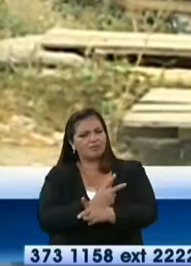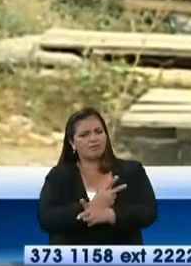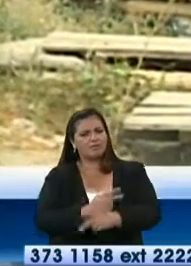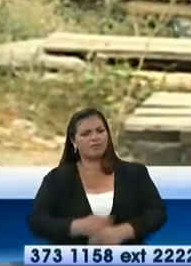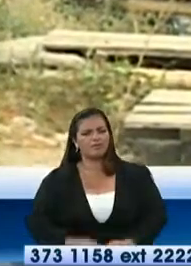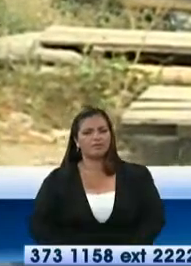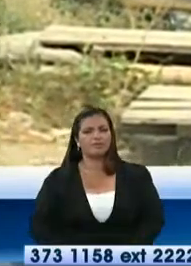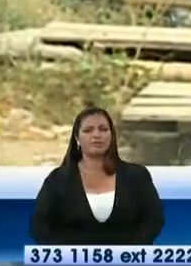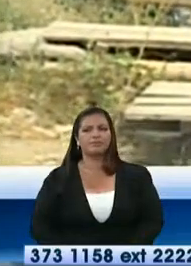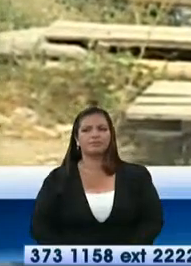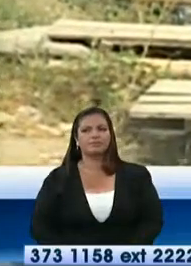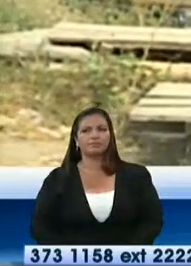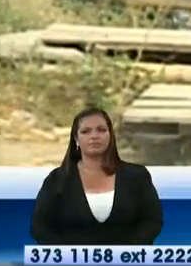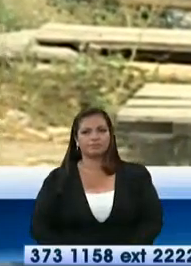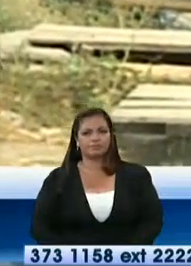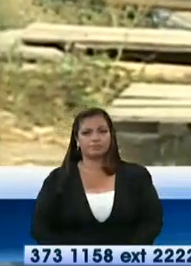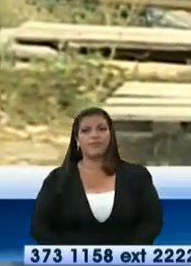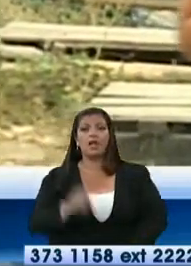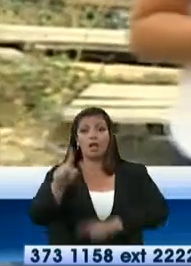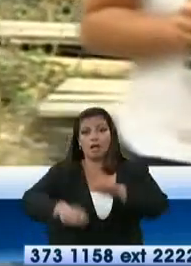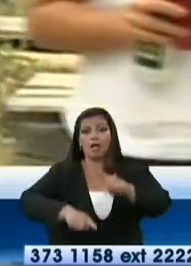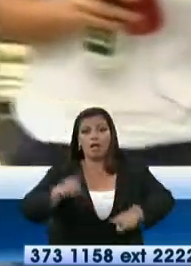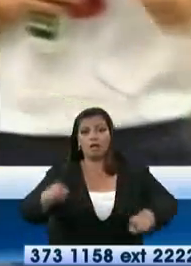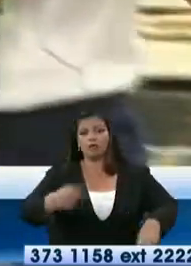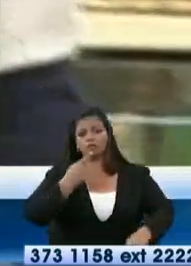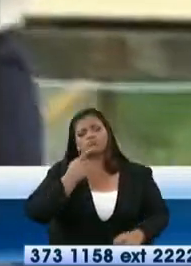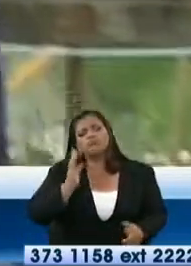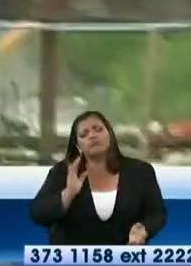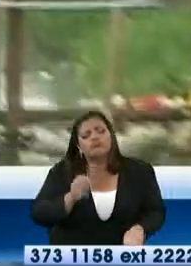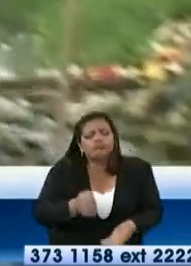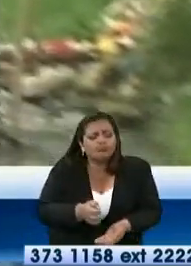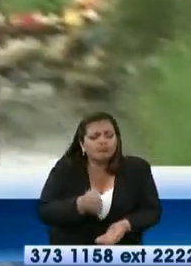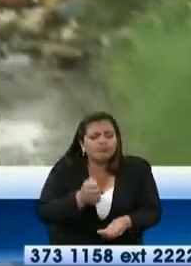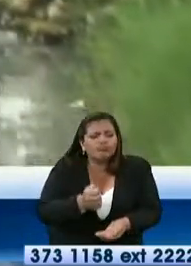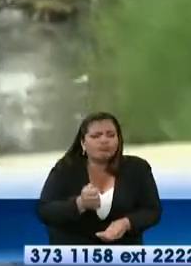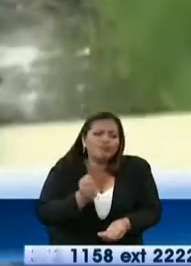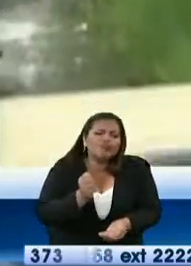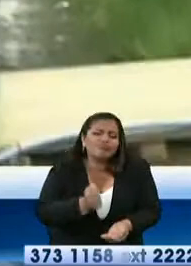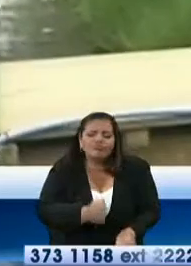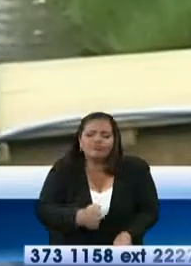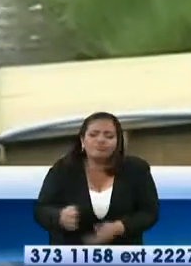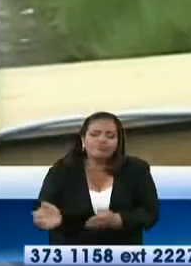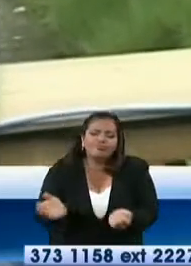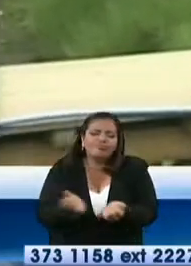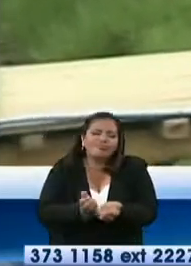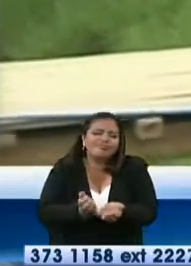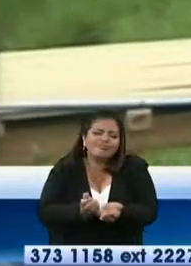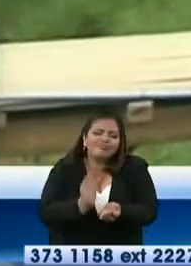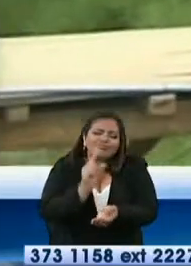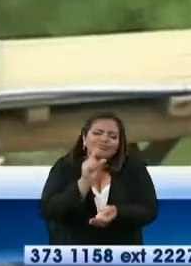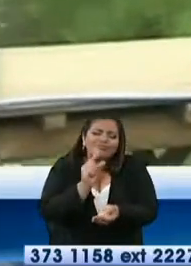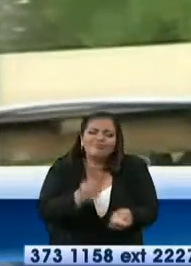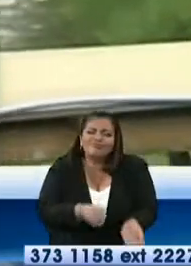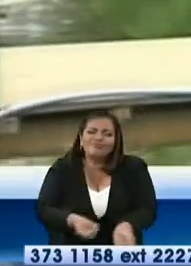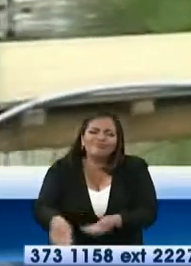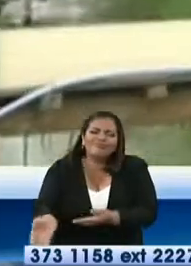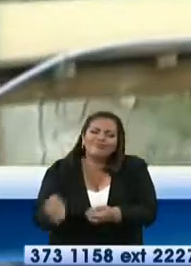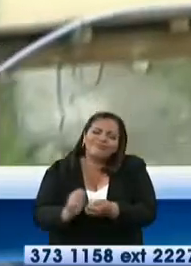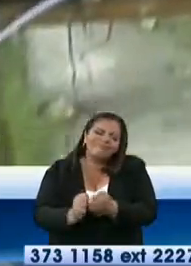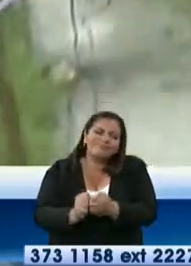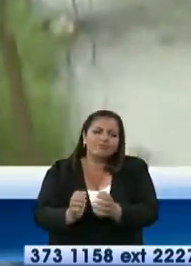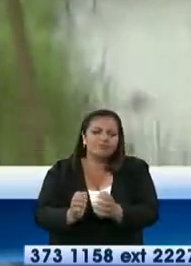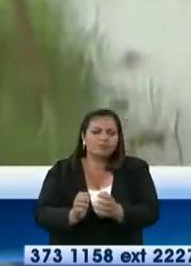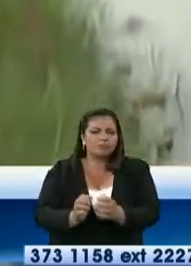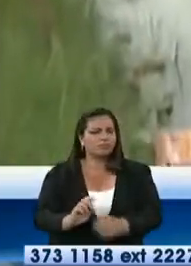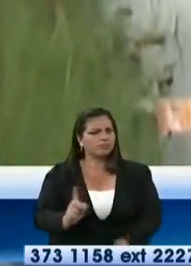aguas lluvias. Muchos dicen, es una fundita de caramelo, es algo pequeño, no hay problema, pero así es como se